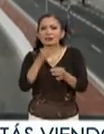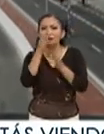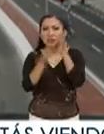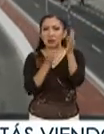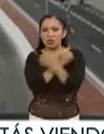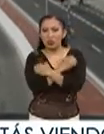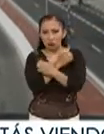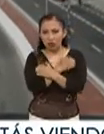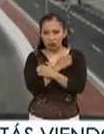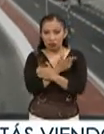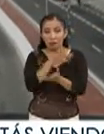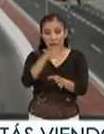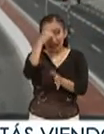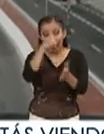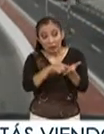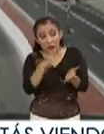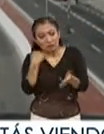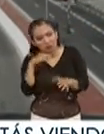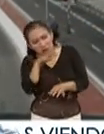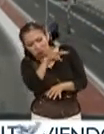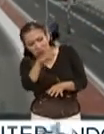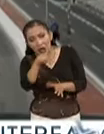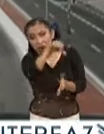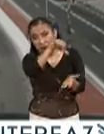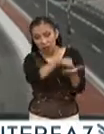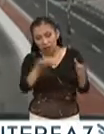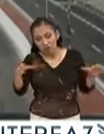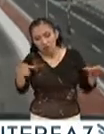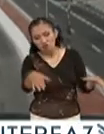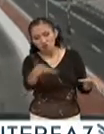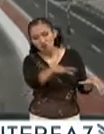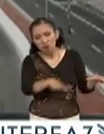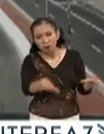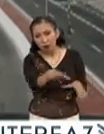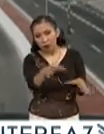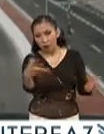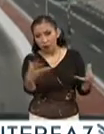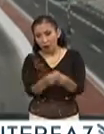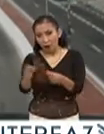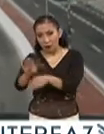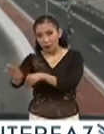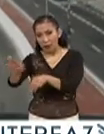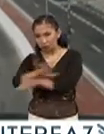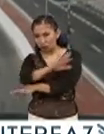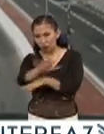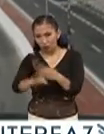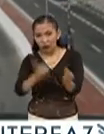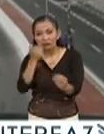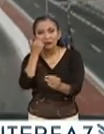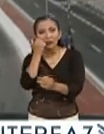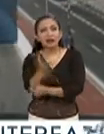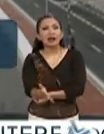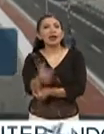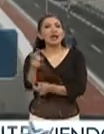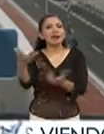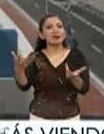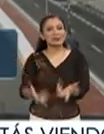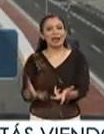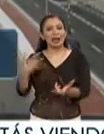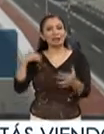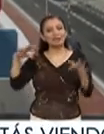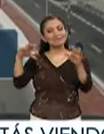Educación, porque consideramos que este centro, precisamente junto con Brasil, buscan generar